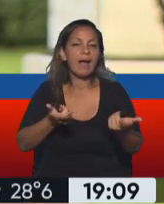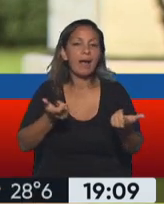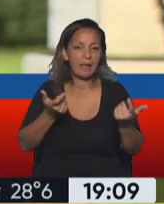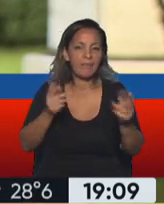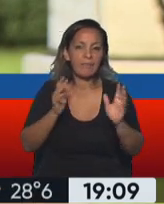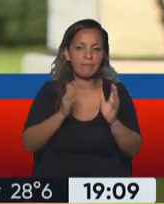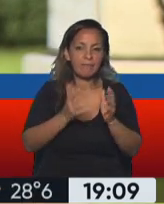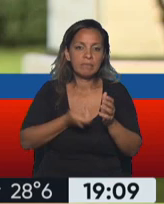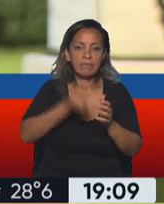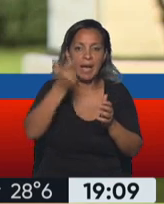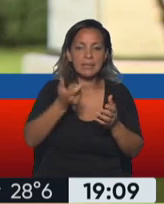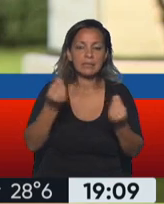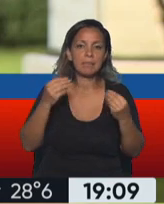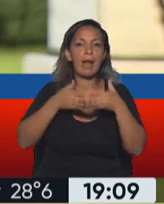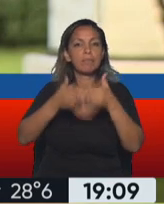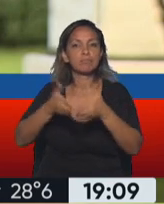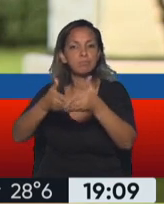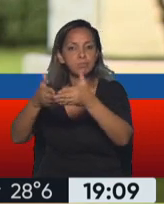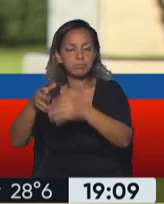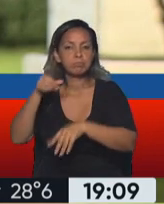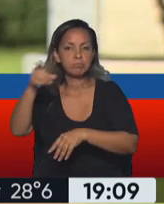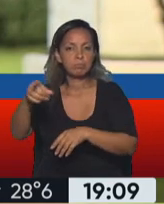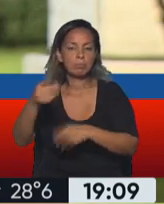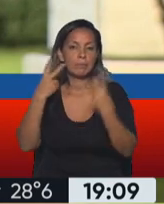empresas fluviales